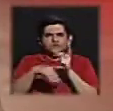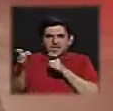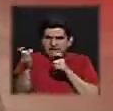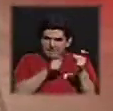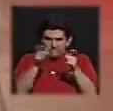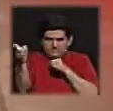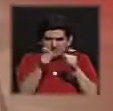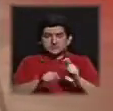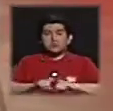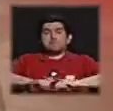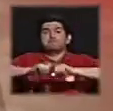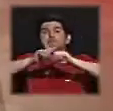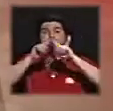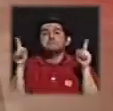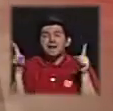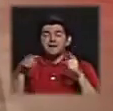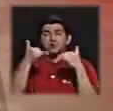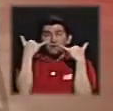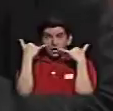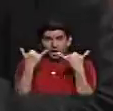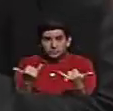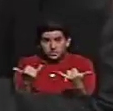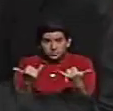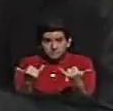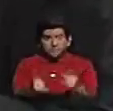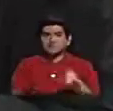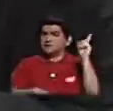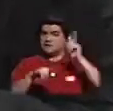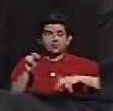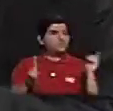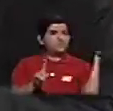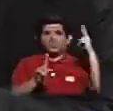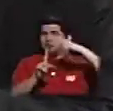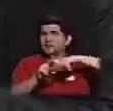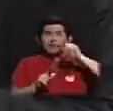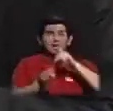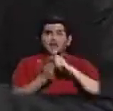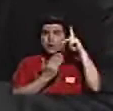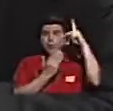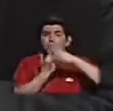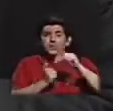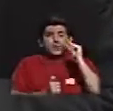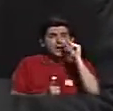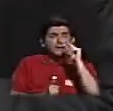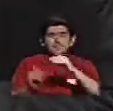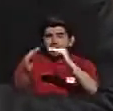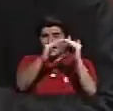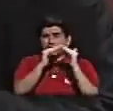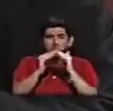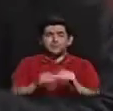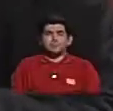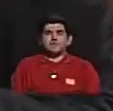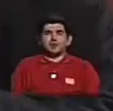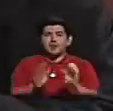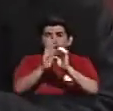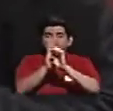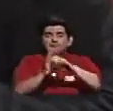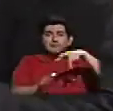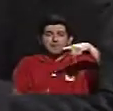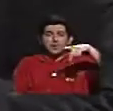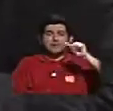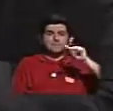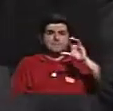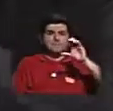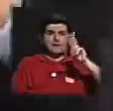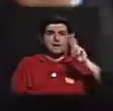administrarlo, pero a estas alturas ni siquiera se ha podido ejecutar un programa chiquitito en una comunidad como Pacuarito de